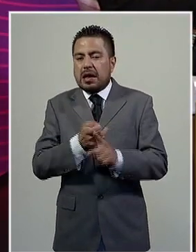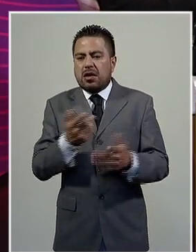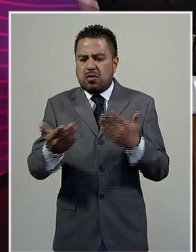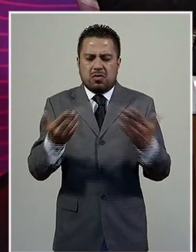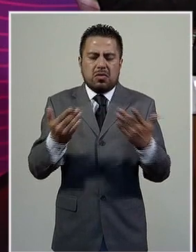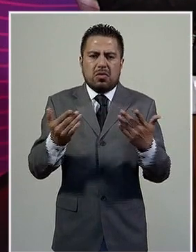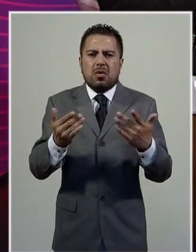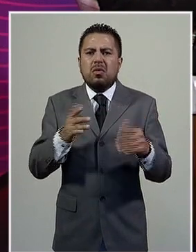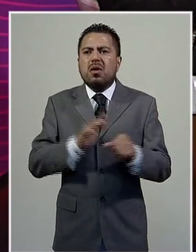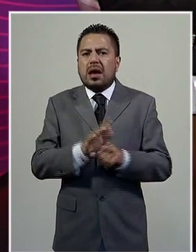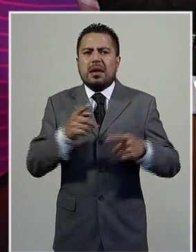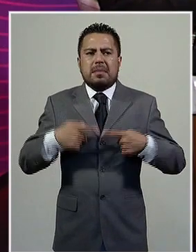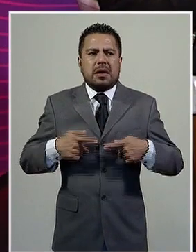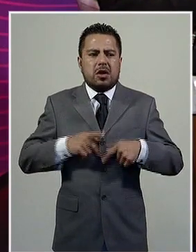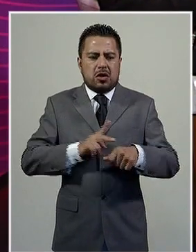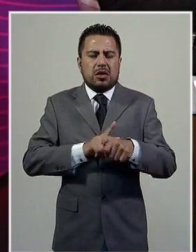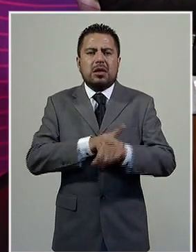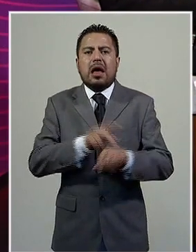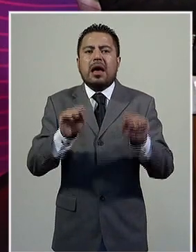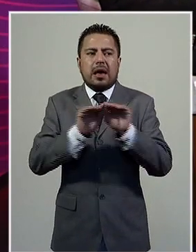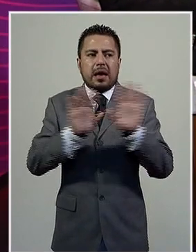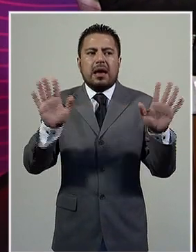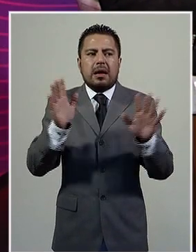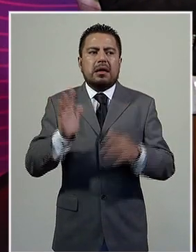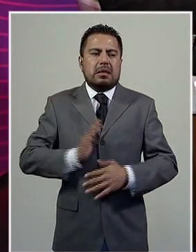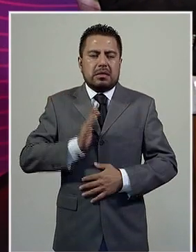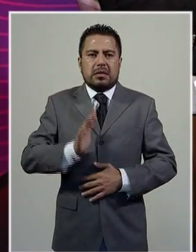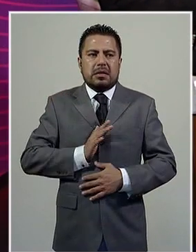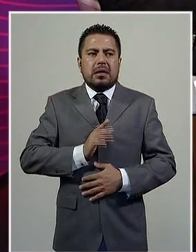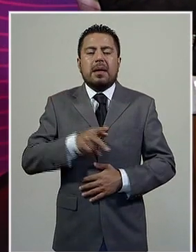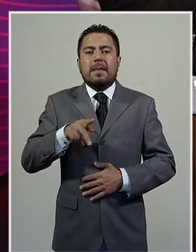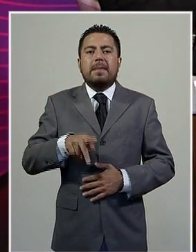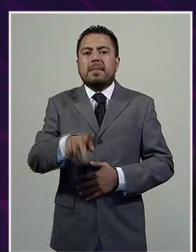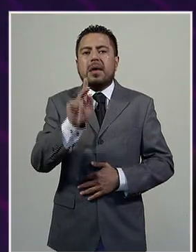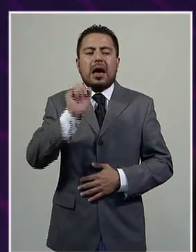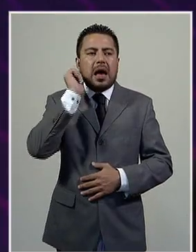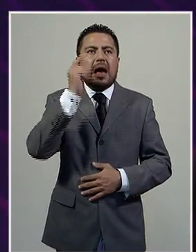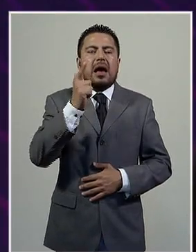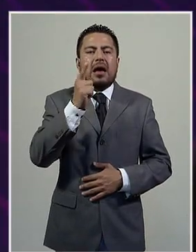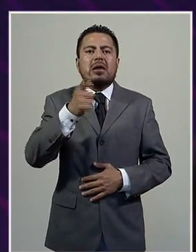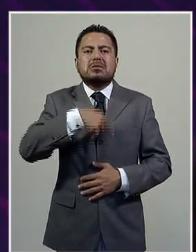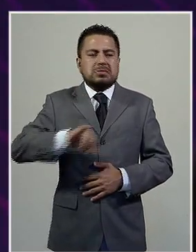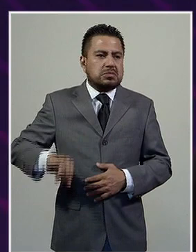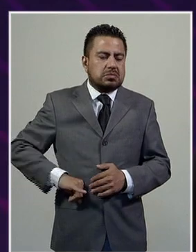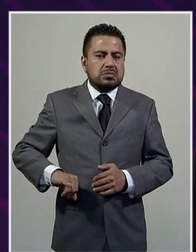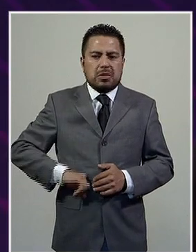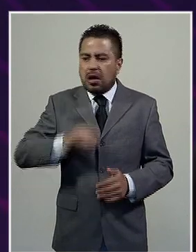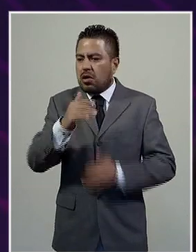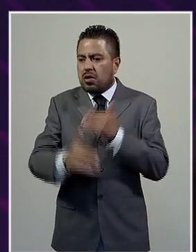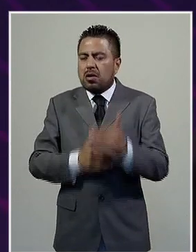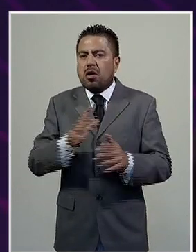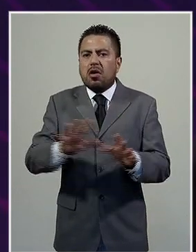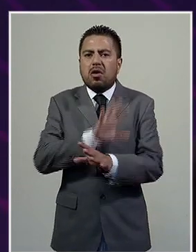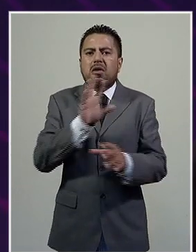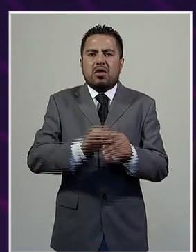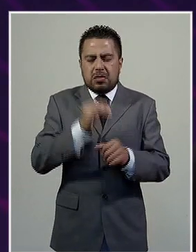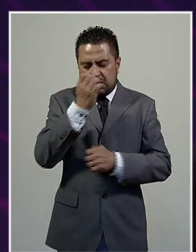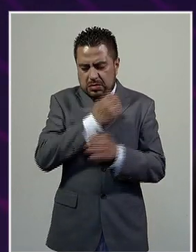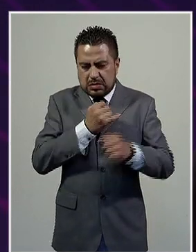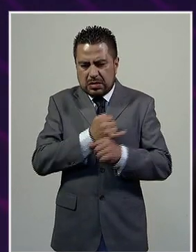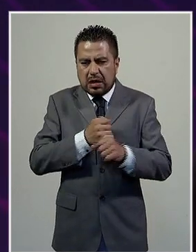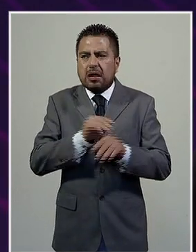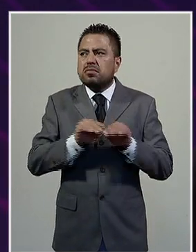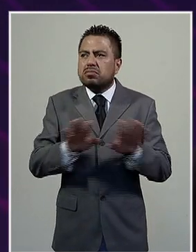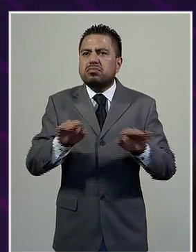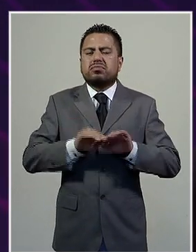comparación con las personas de tono de piel claro. Pero algo que fue muy interesante en todo ese proceso fue justo analizar los anuncios de